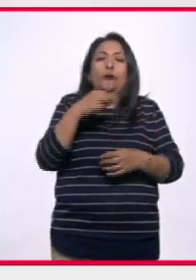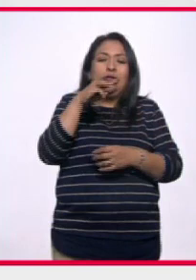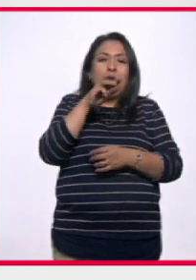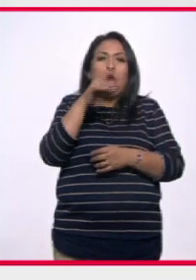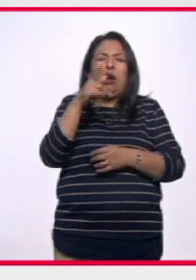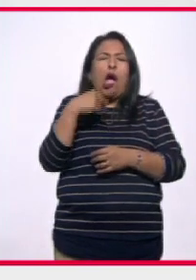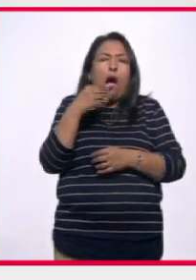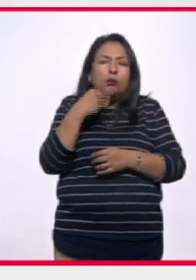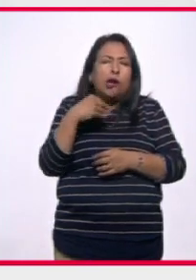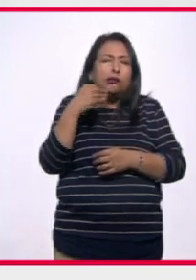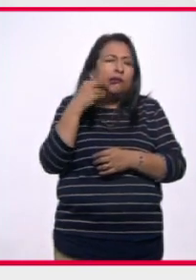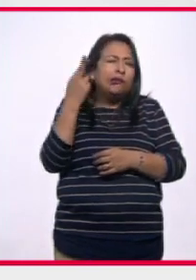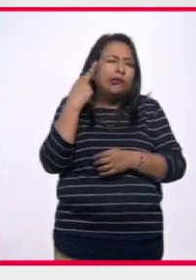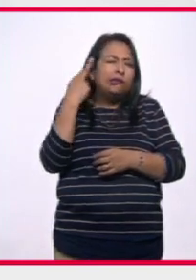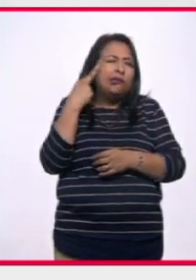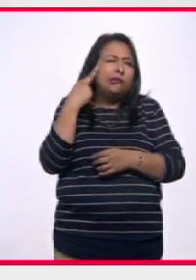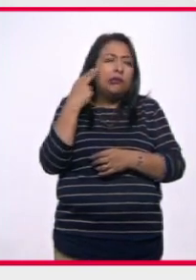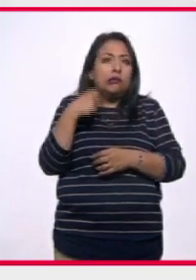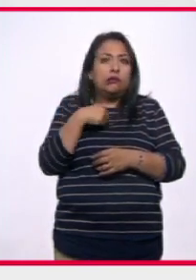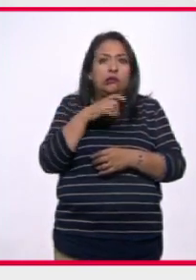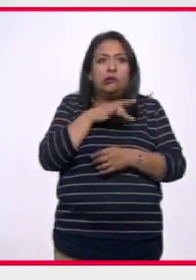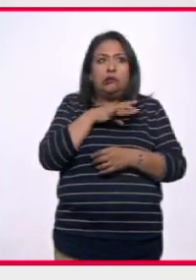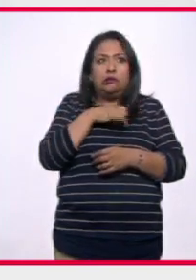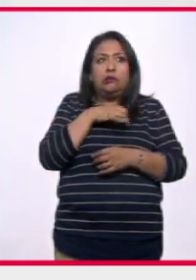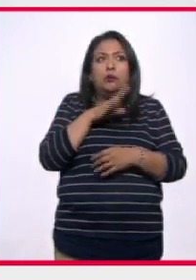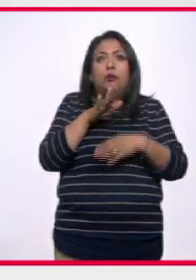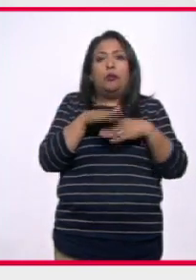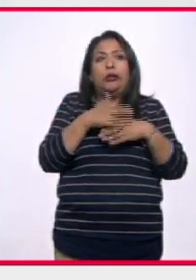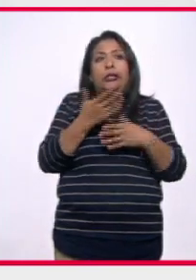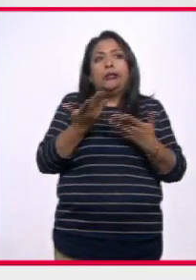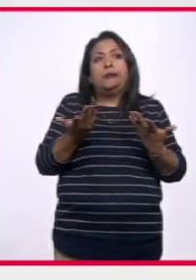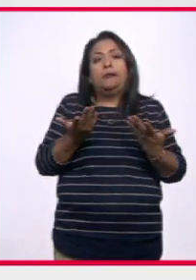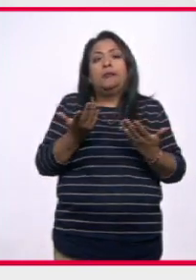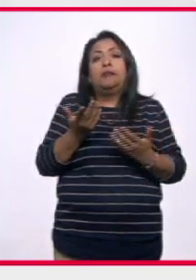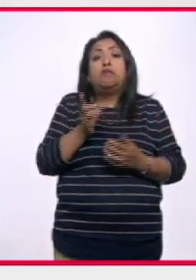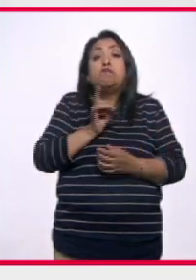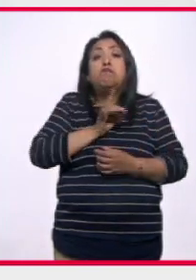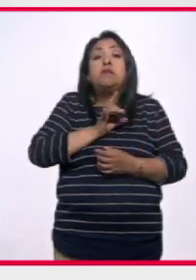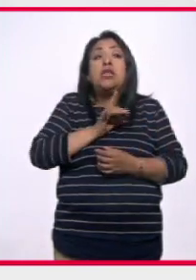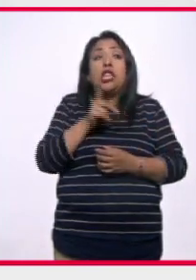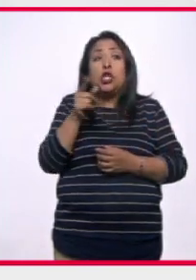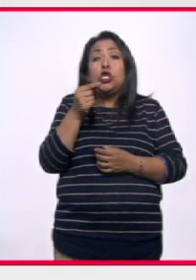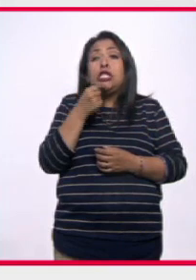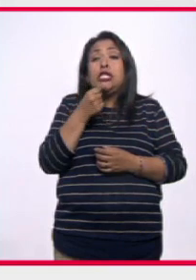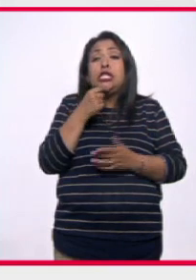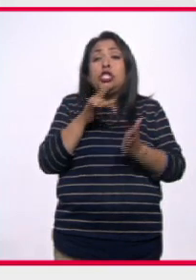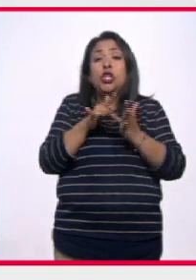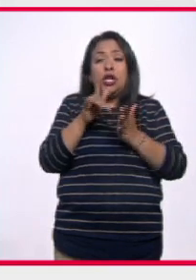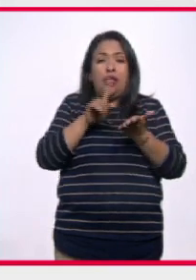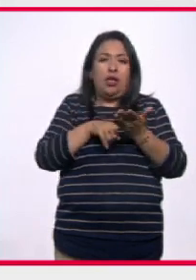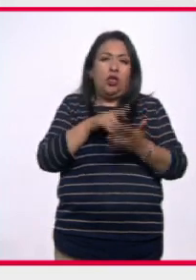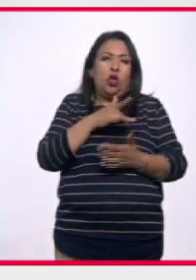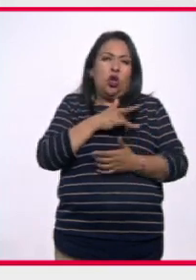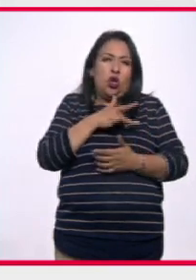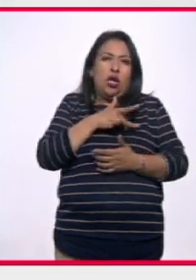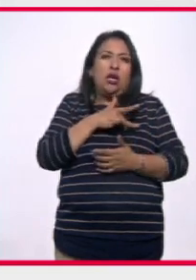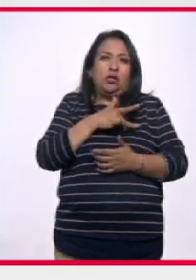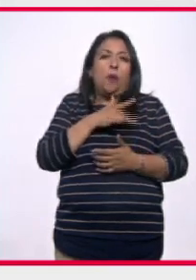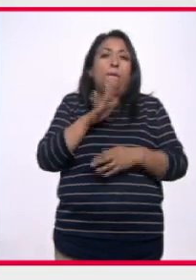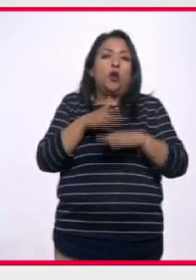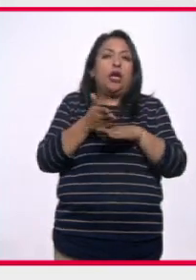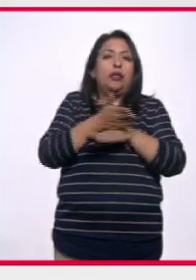hacían un ruido muy fuerte ya mí me daba miedo porque tenía que tenía que el niño dios estaba sentado en mi corazón porque acababa de